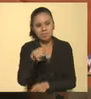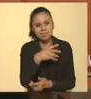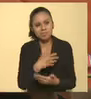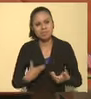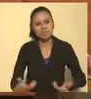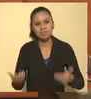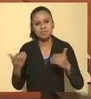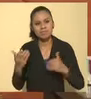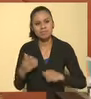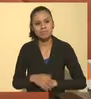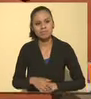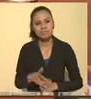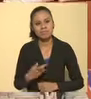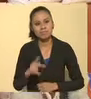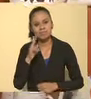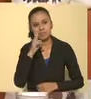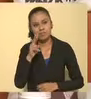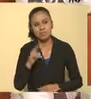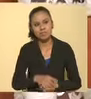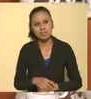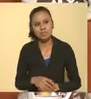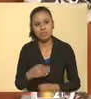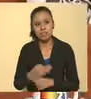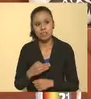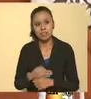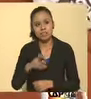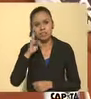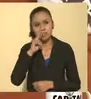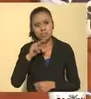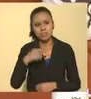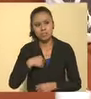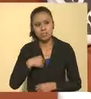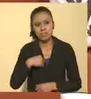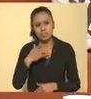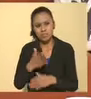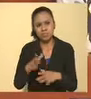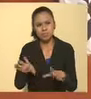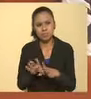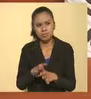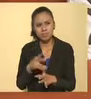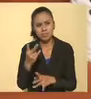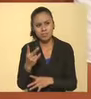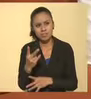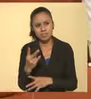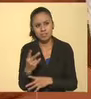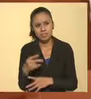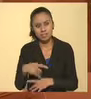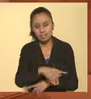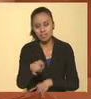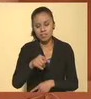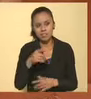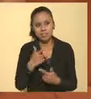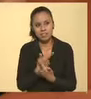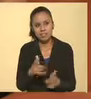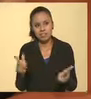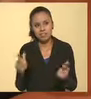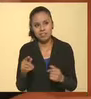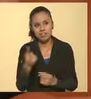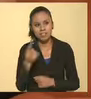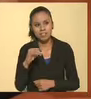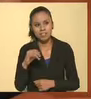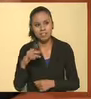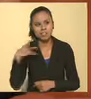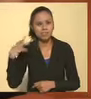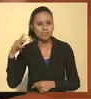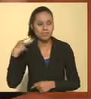que ver, ¿no? Ahorita que están tan de moda las bodas, yo voy a ir como a dos, ¿cómo ves? ¿Y al aire libre? Parece ser que una sí, la de Puebla. Muy bien,